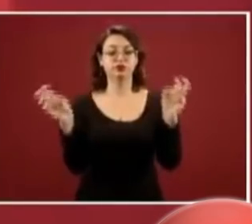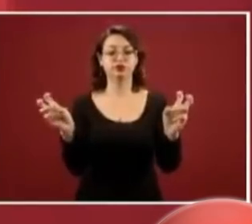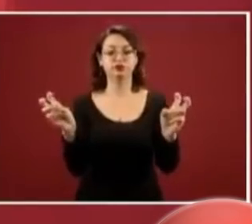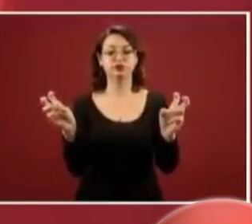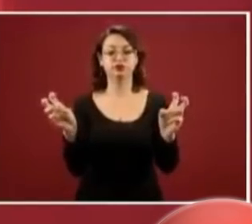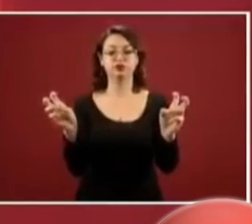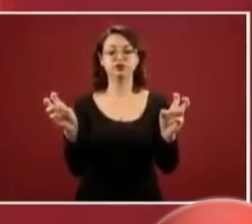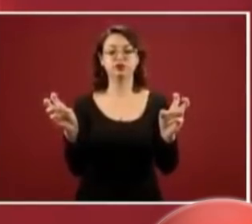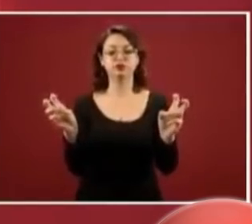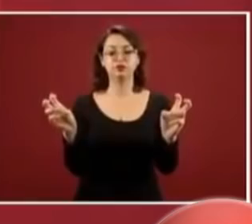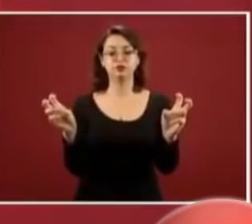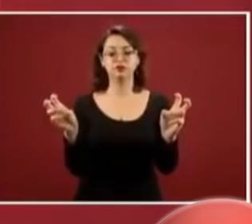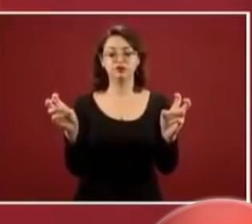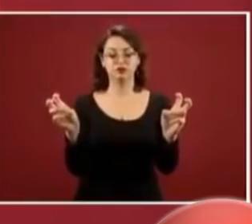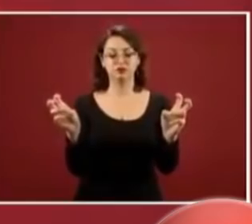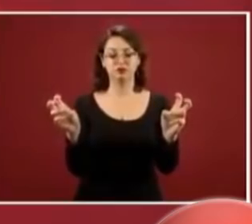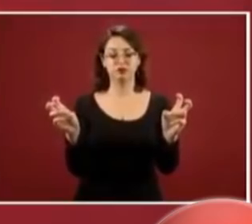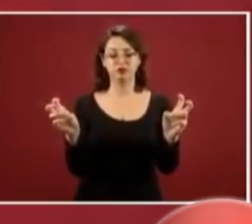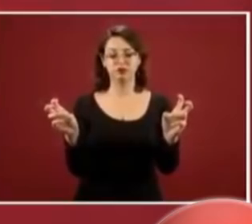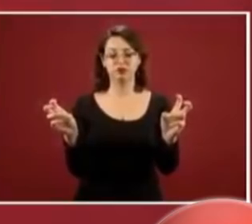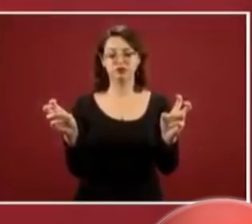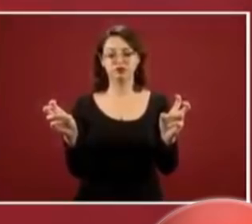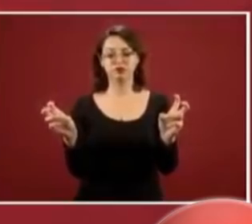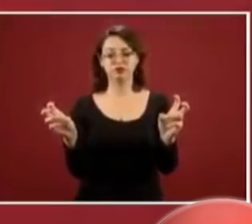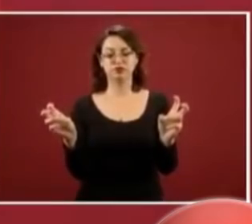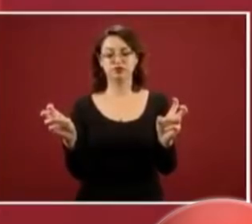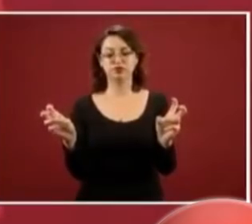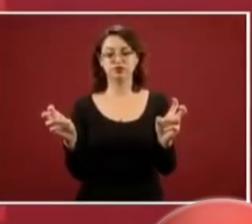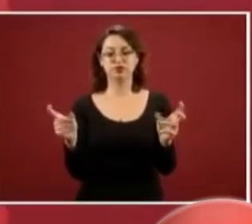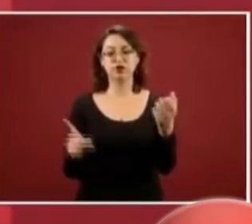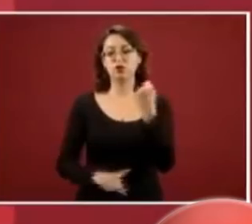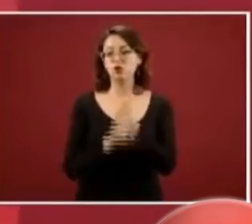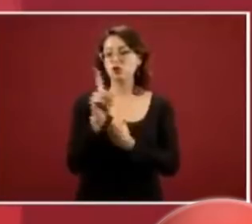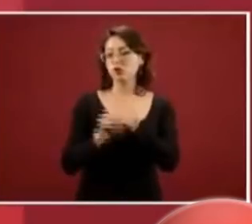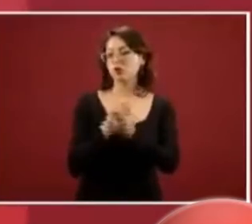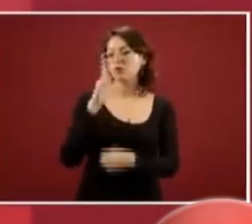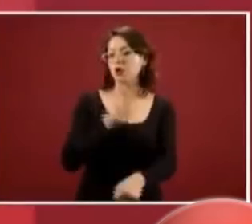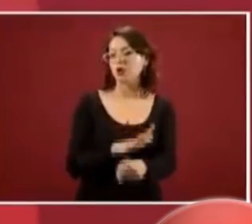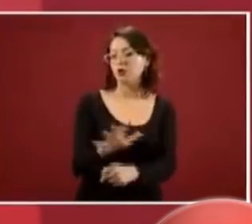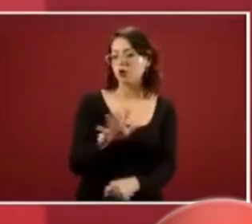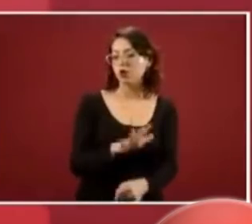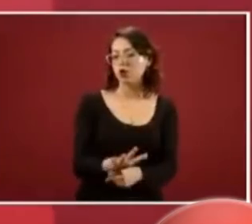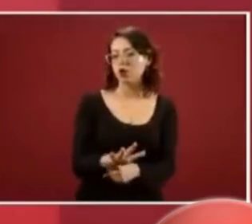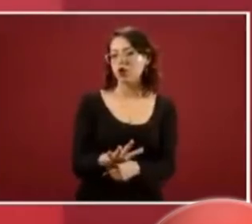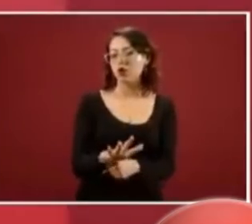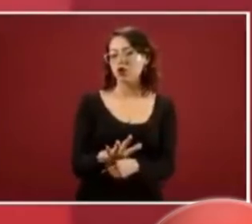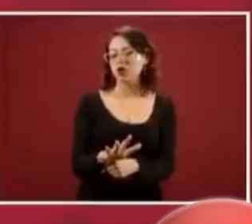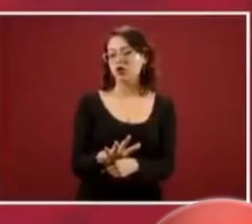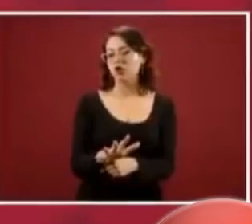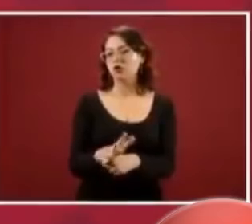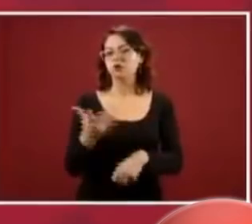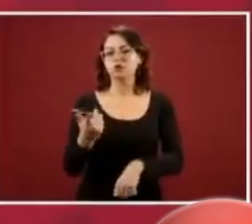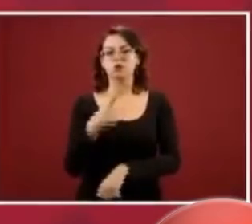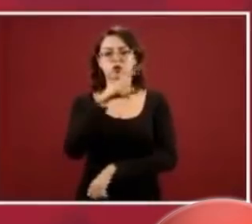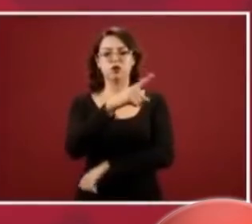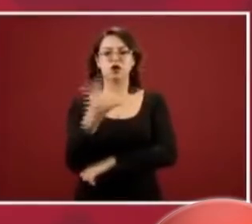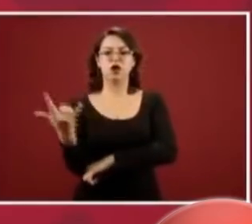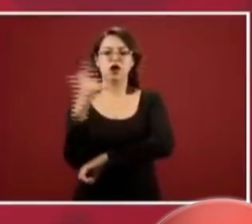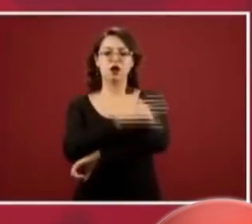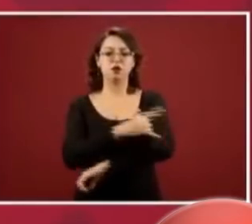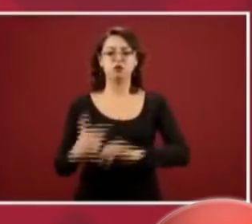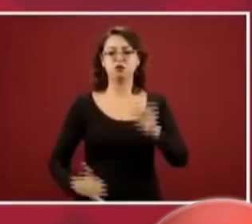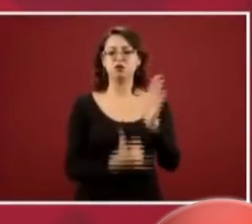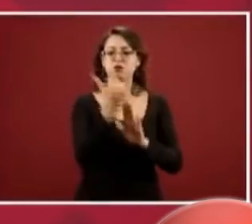el problema no solo es que se decidió hacer el aeropuerto